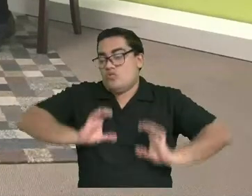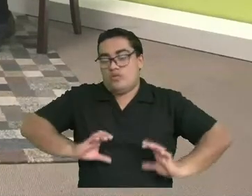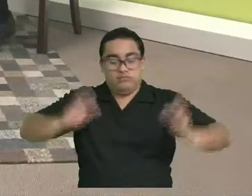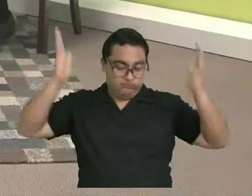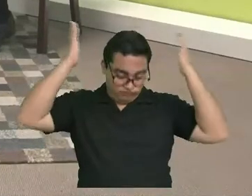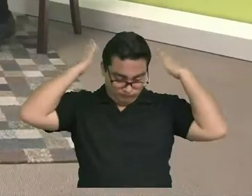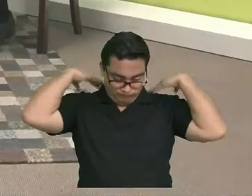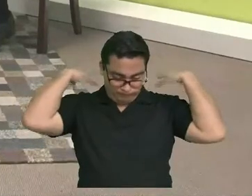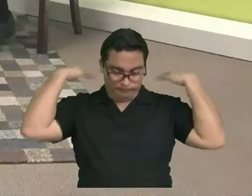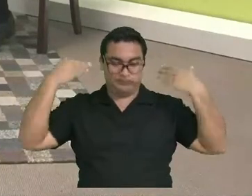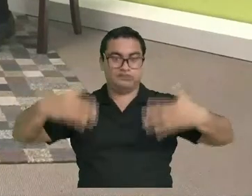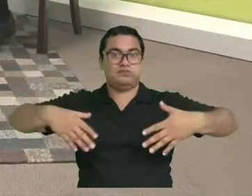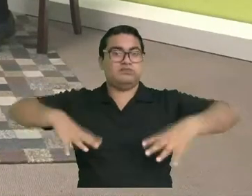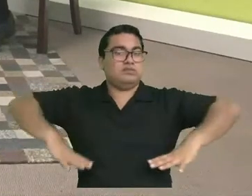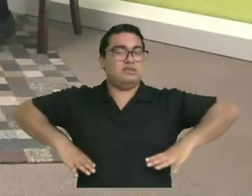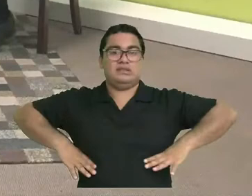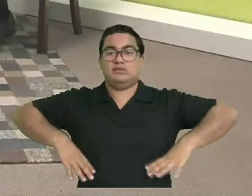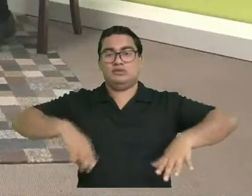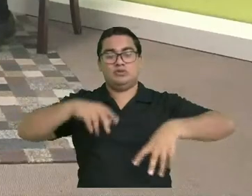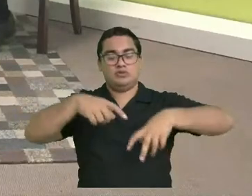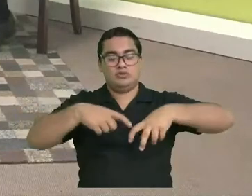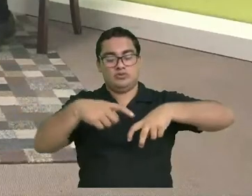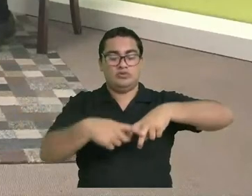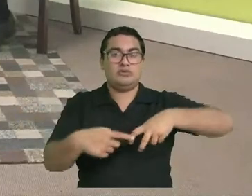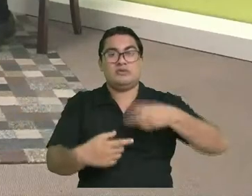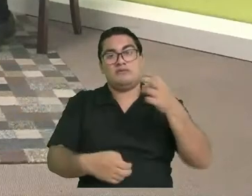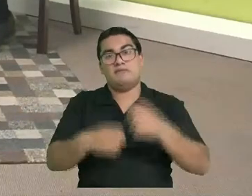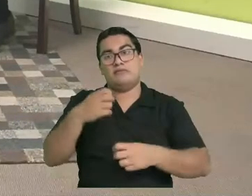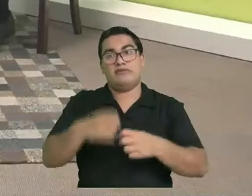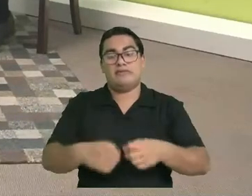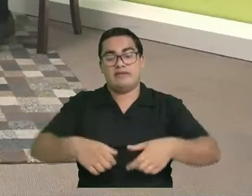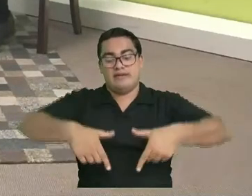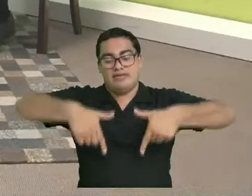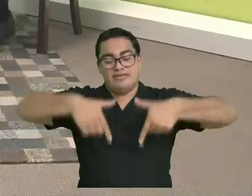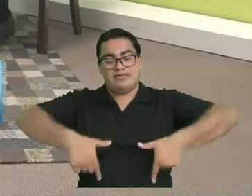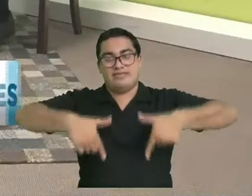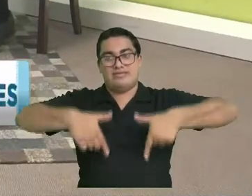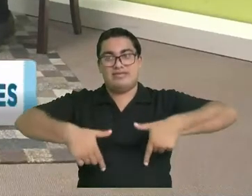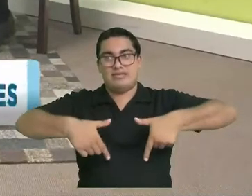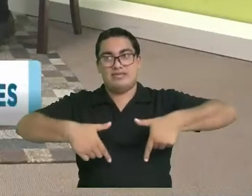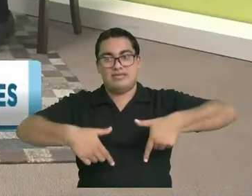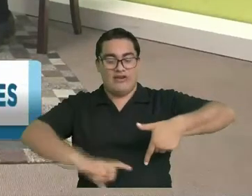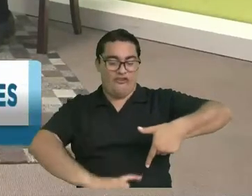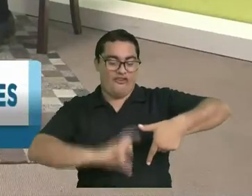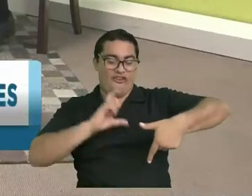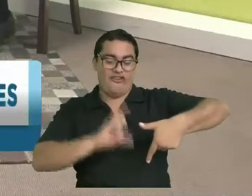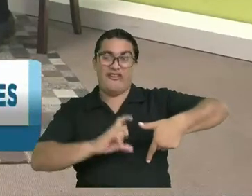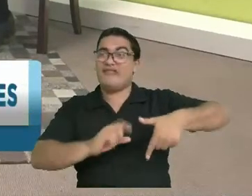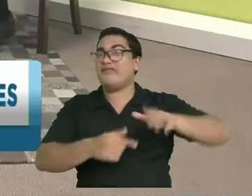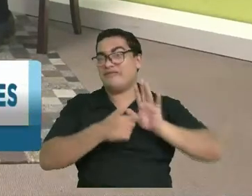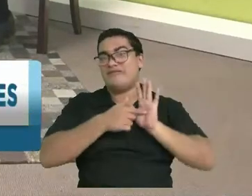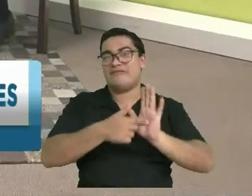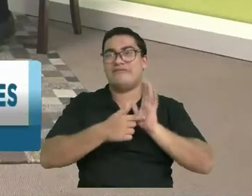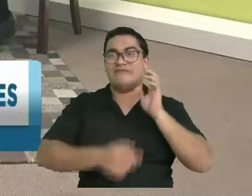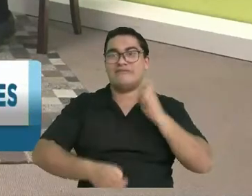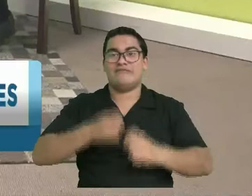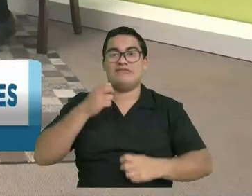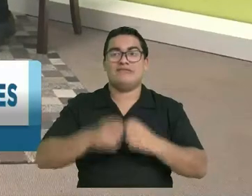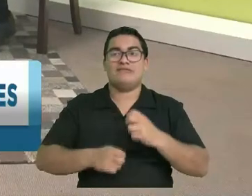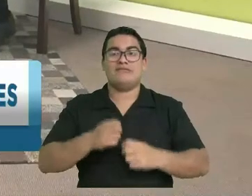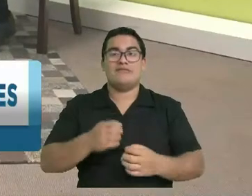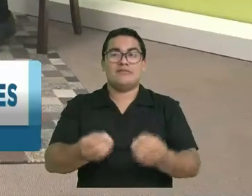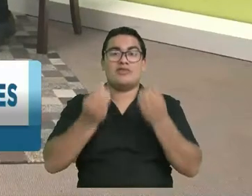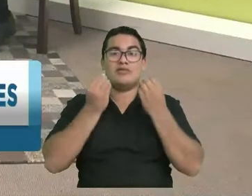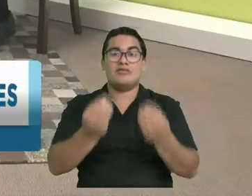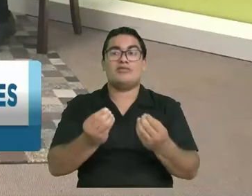en la espalda. El problema del tacón, que como los que tú pusiste ahí en la pantalla, es que la mayoría